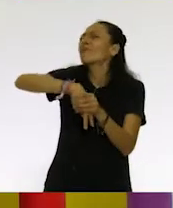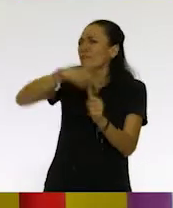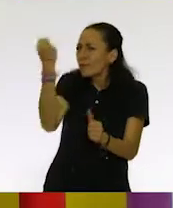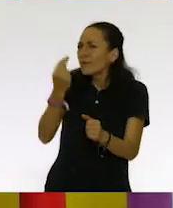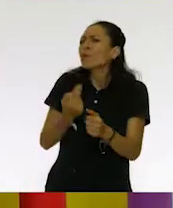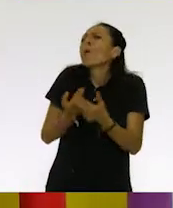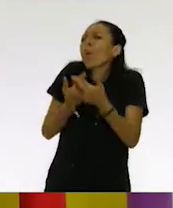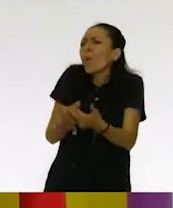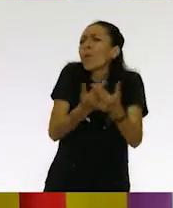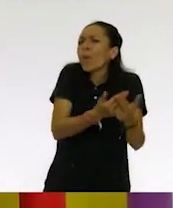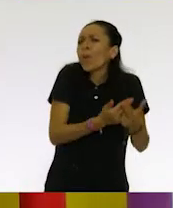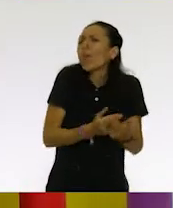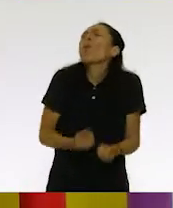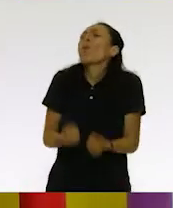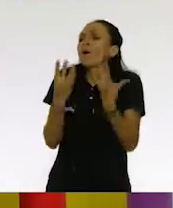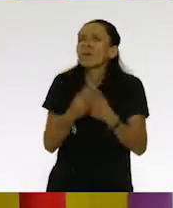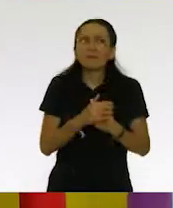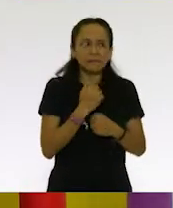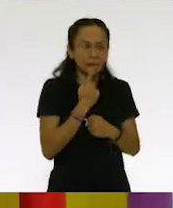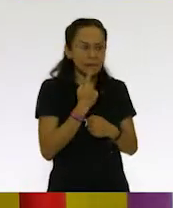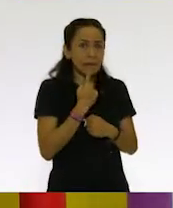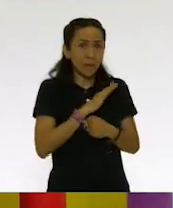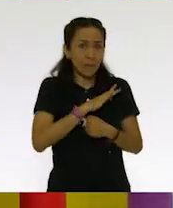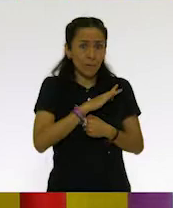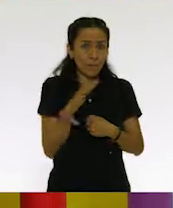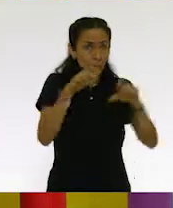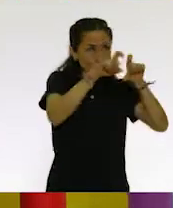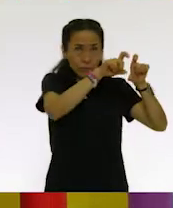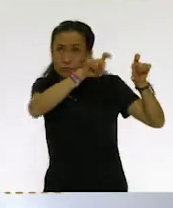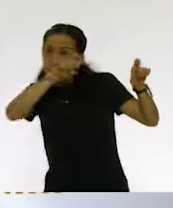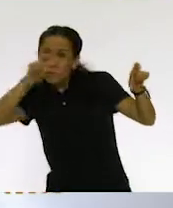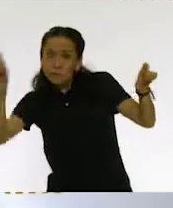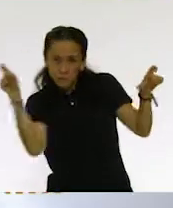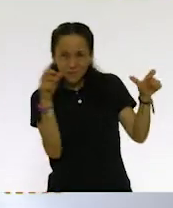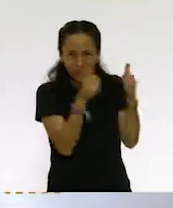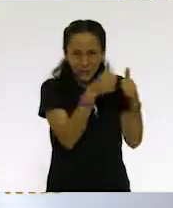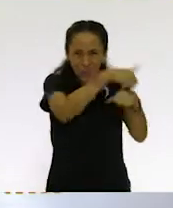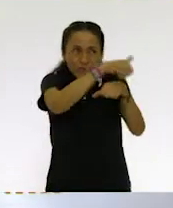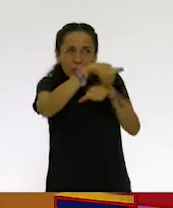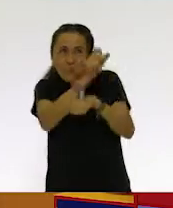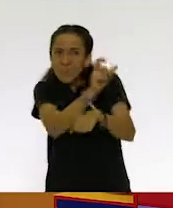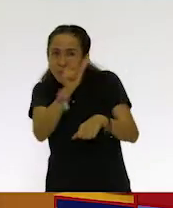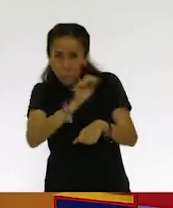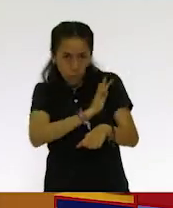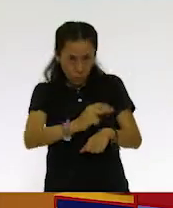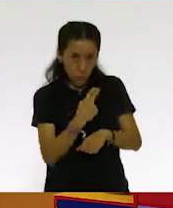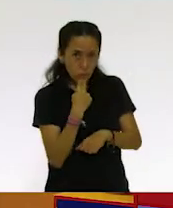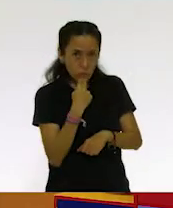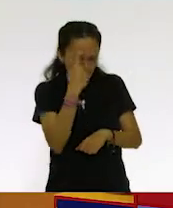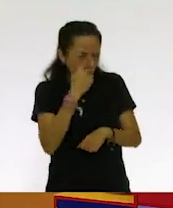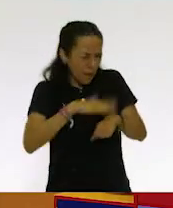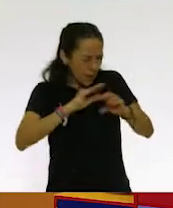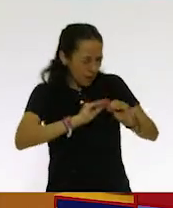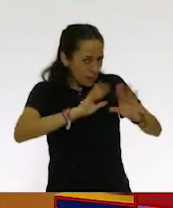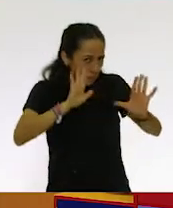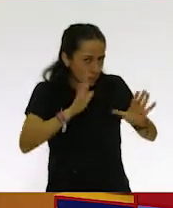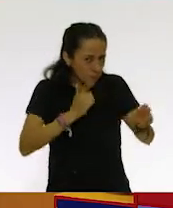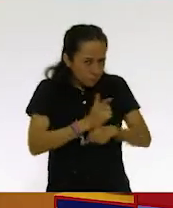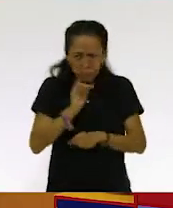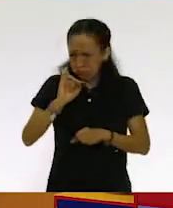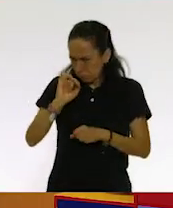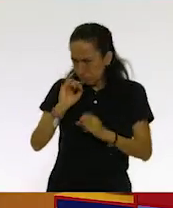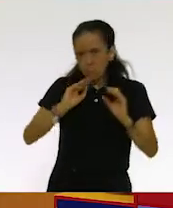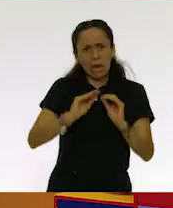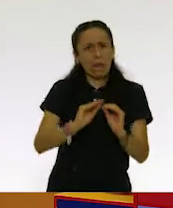¿Podemos usar la banda numérica para descubrirlo? Claro que sí, vamos a utilizarla para comprobar lo que